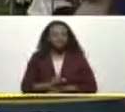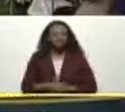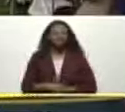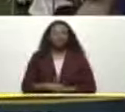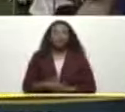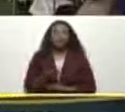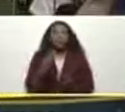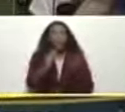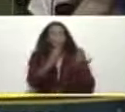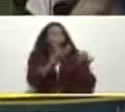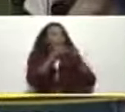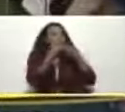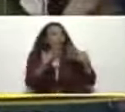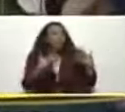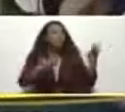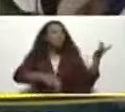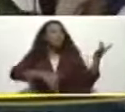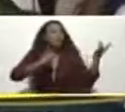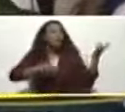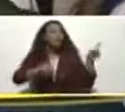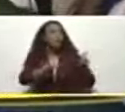Suena bonito, lo faltaría es la música.